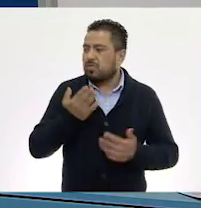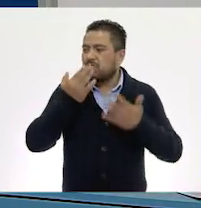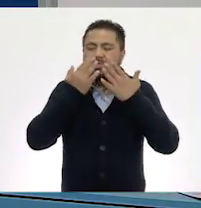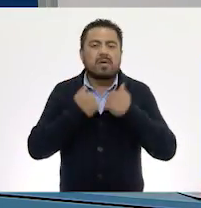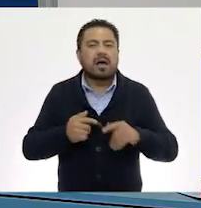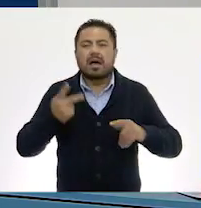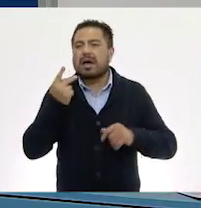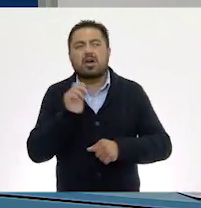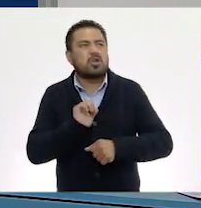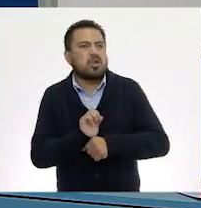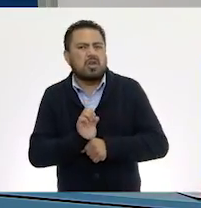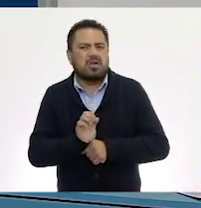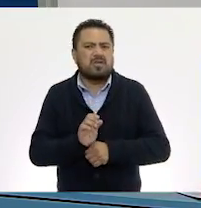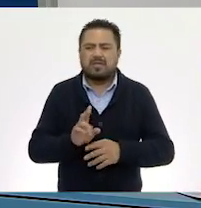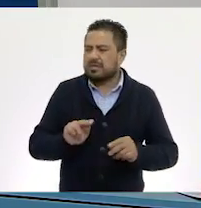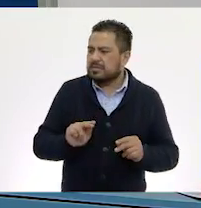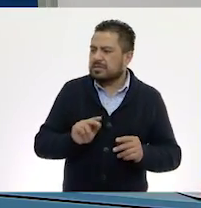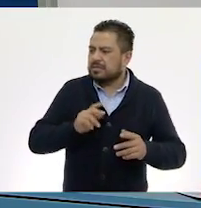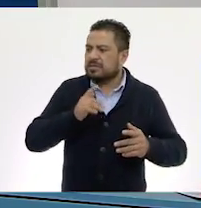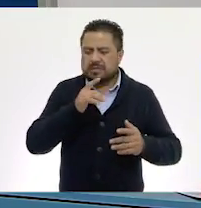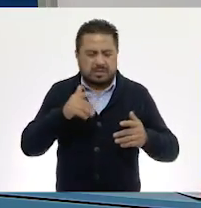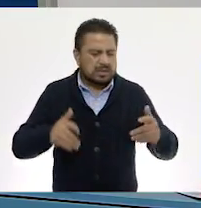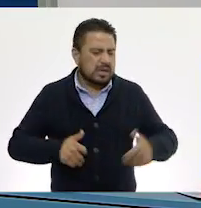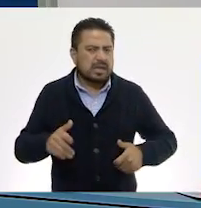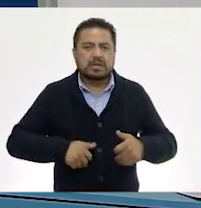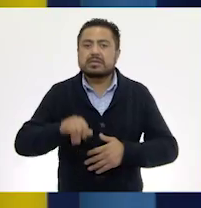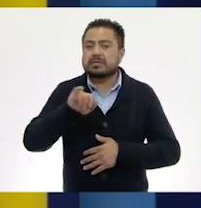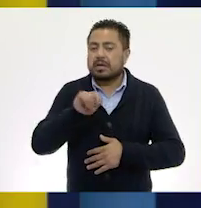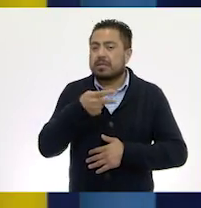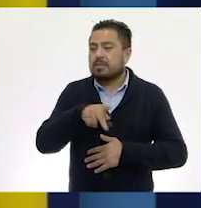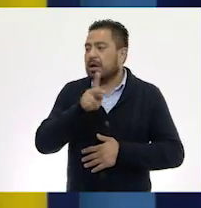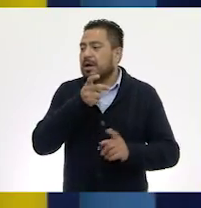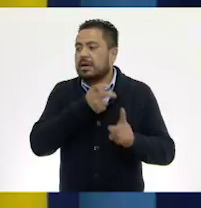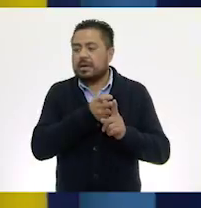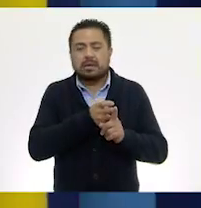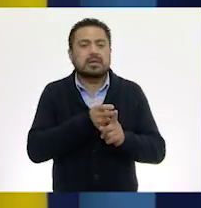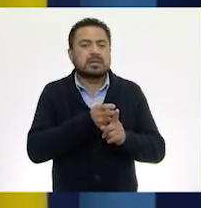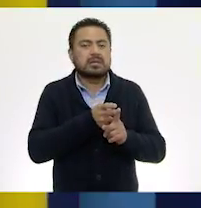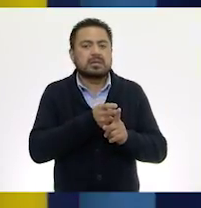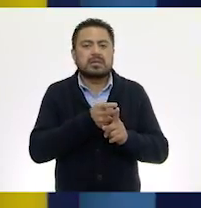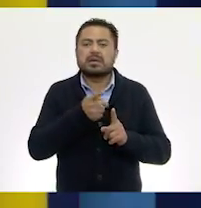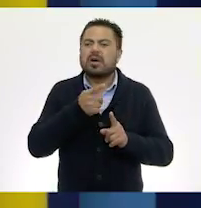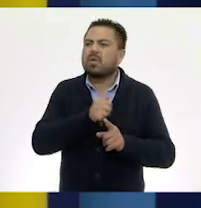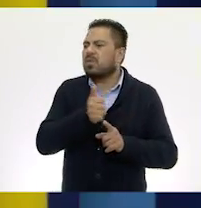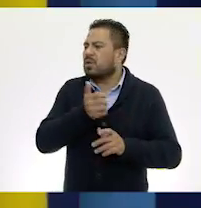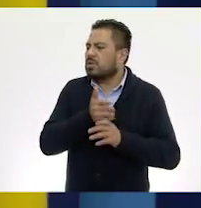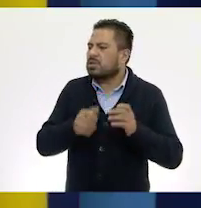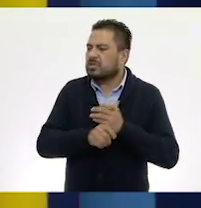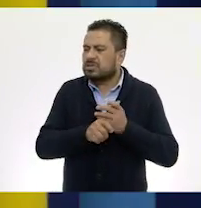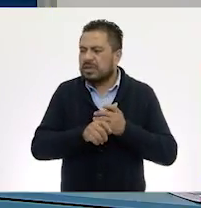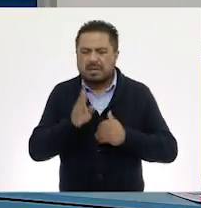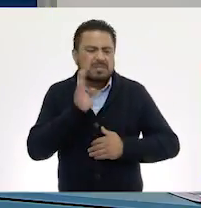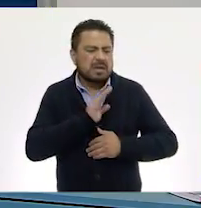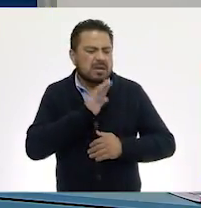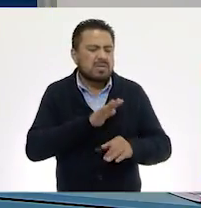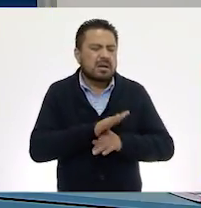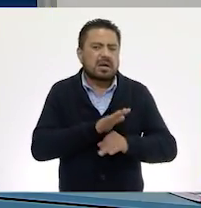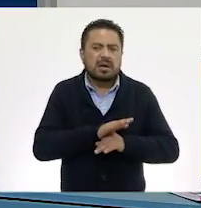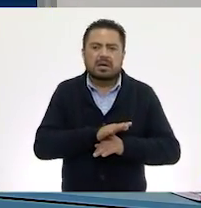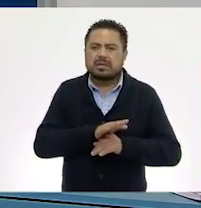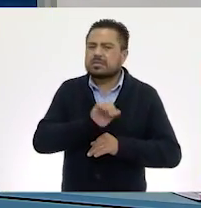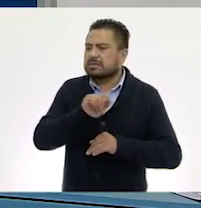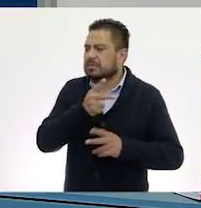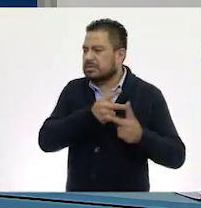había telenovelas, aunque sí obras teatrales, ¿eh? Eso sí. Entonces, ¿qué otra cosa es incorrecta, profesor? Miren, les pondré